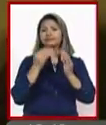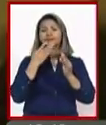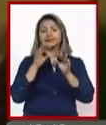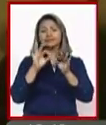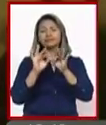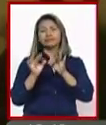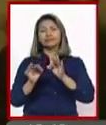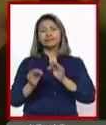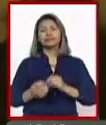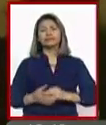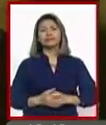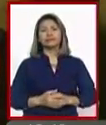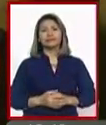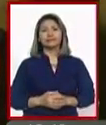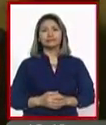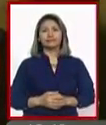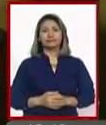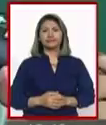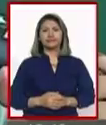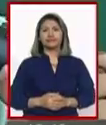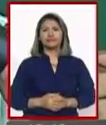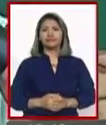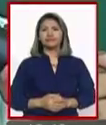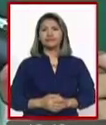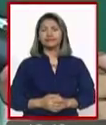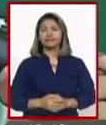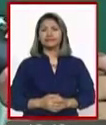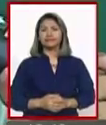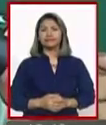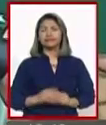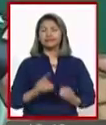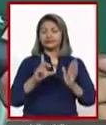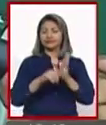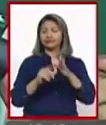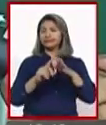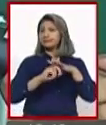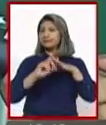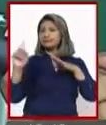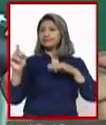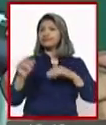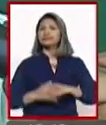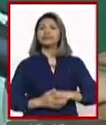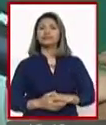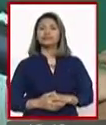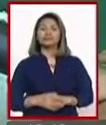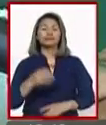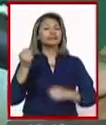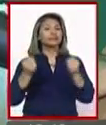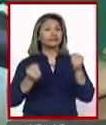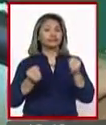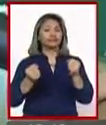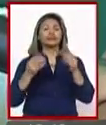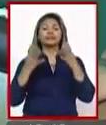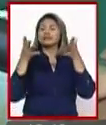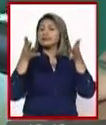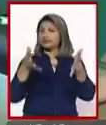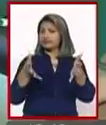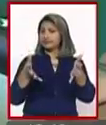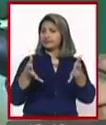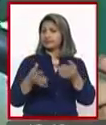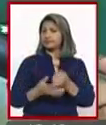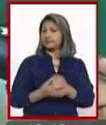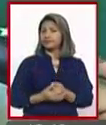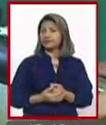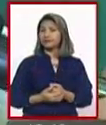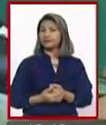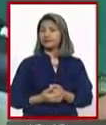a consecuencia de la colisión, y se da la fuga. El vehículo se encuentra actualmente en